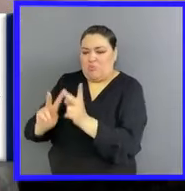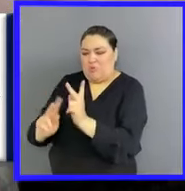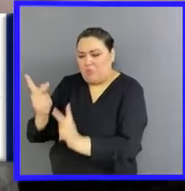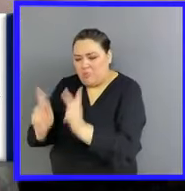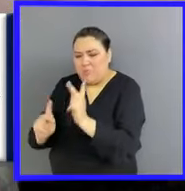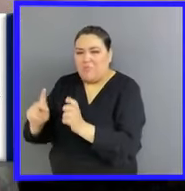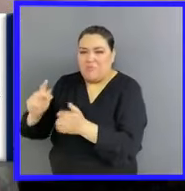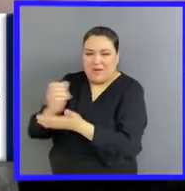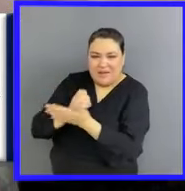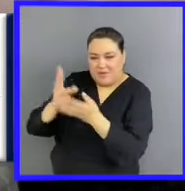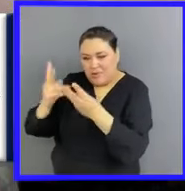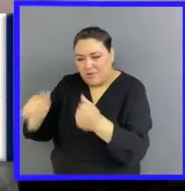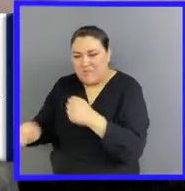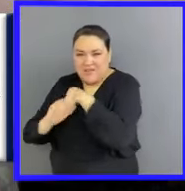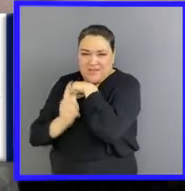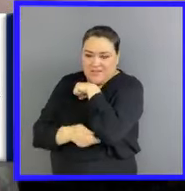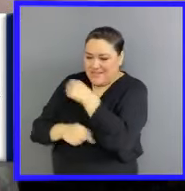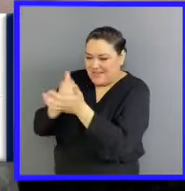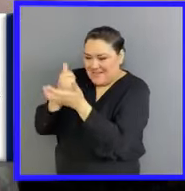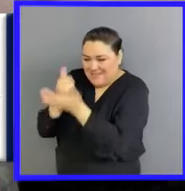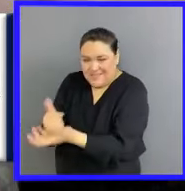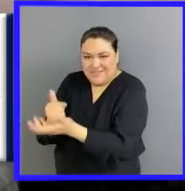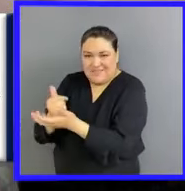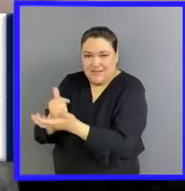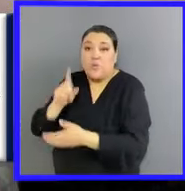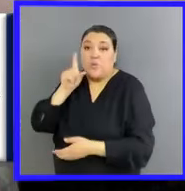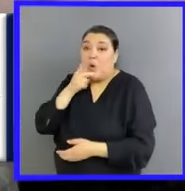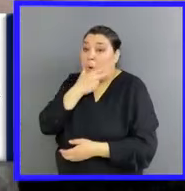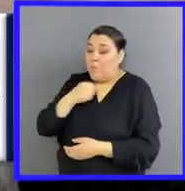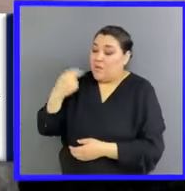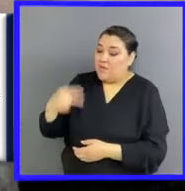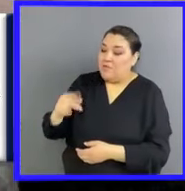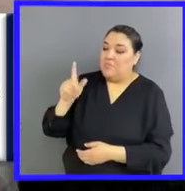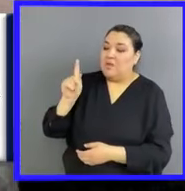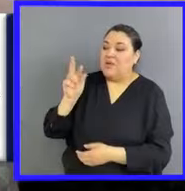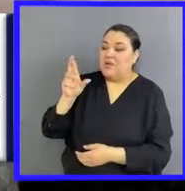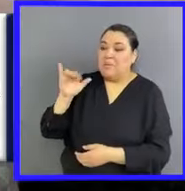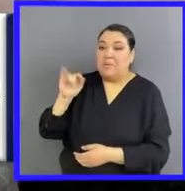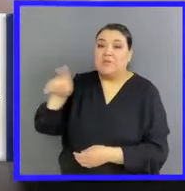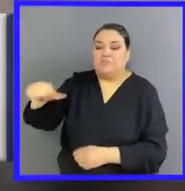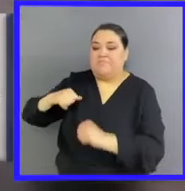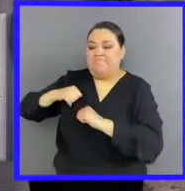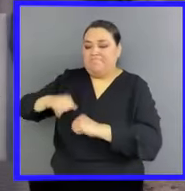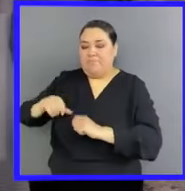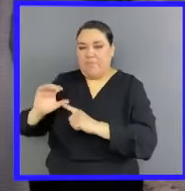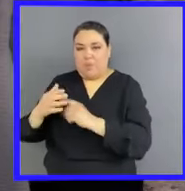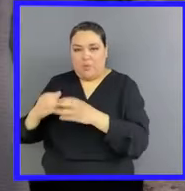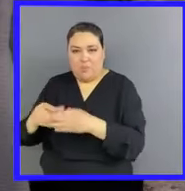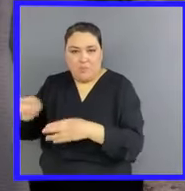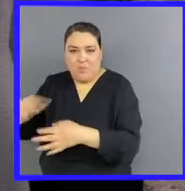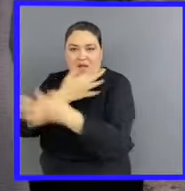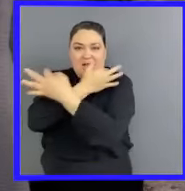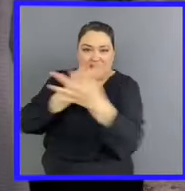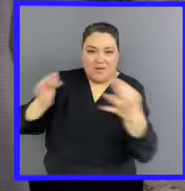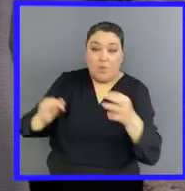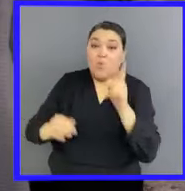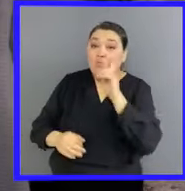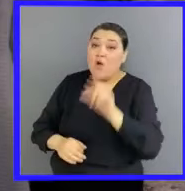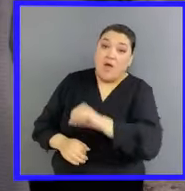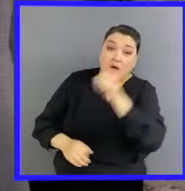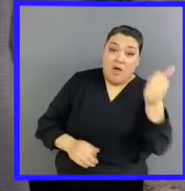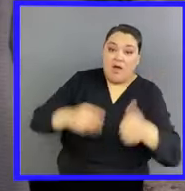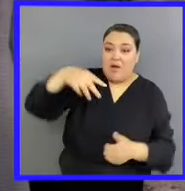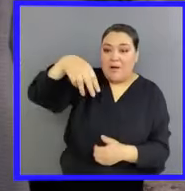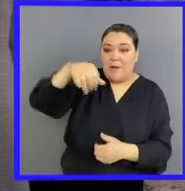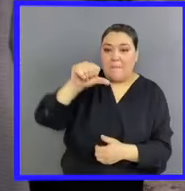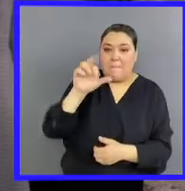partería, según destacó Prisco Manuel Gutiérrez, titular de dicha comisión. Asimismo, Marta López, presidenta municipal de Tenango